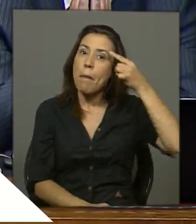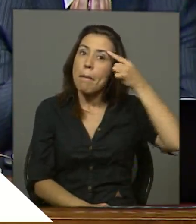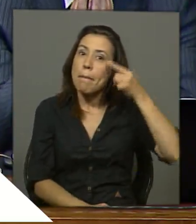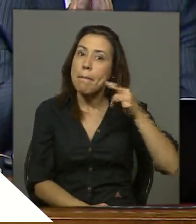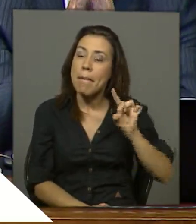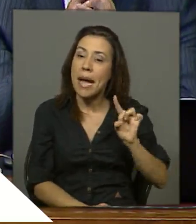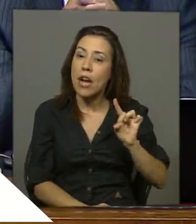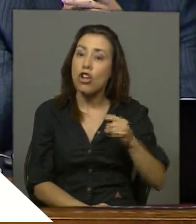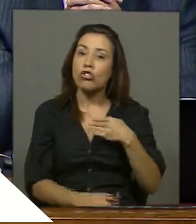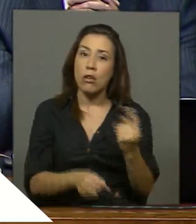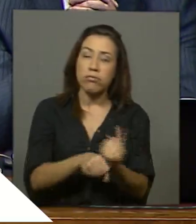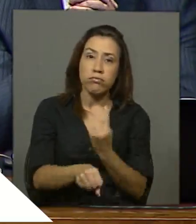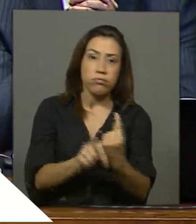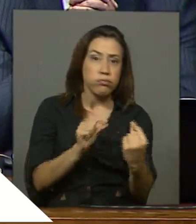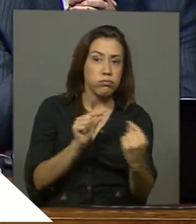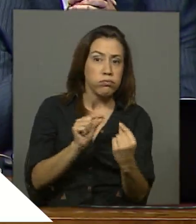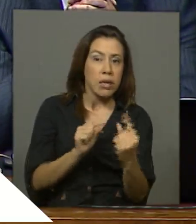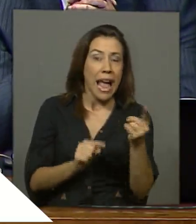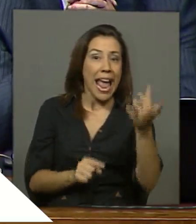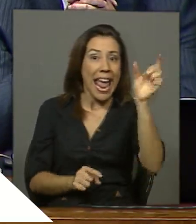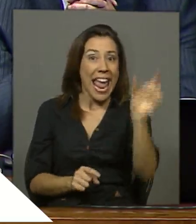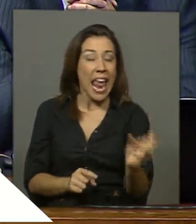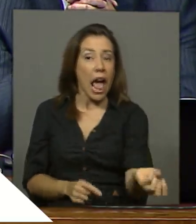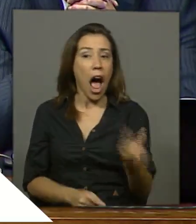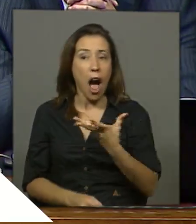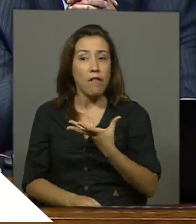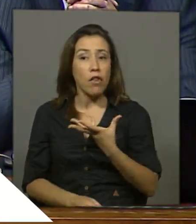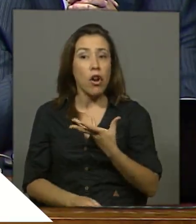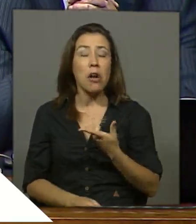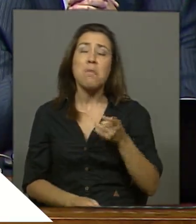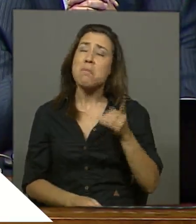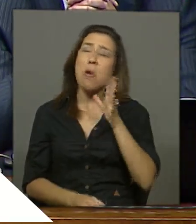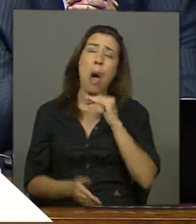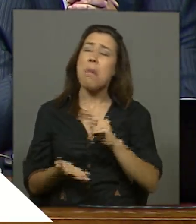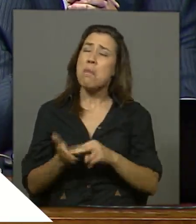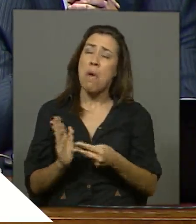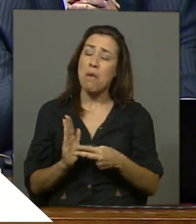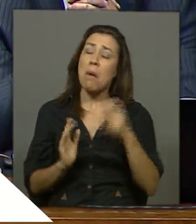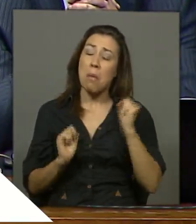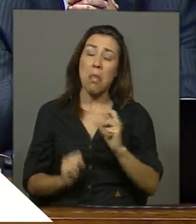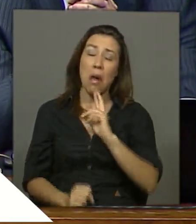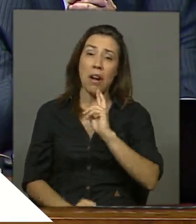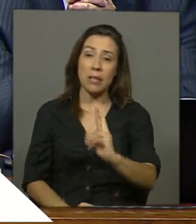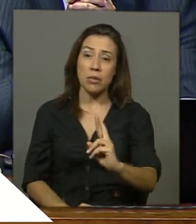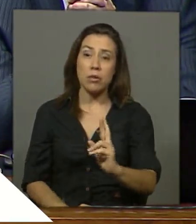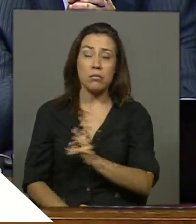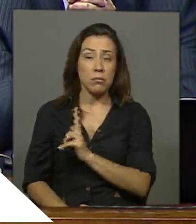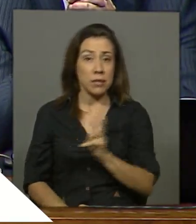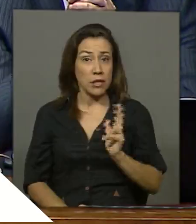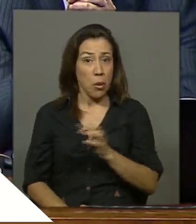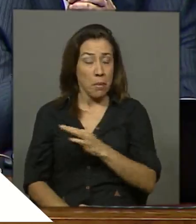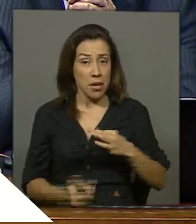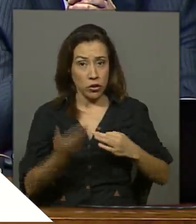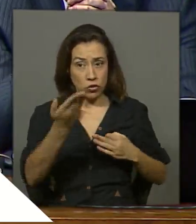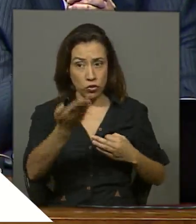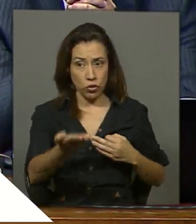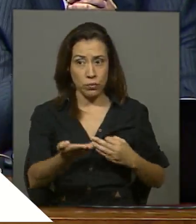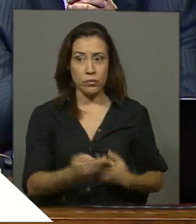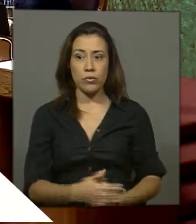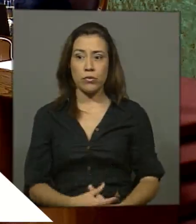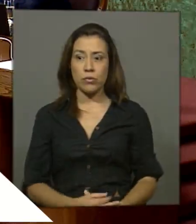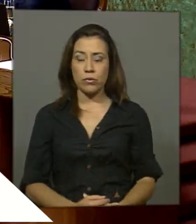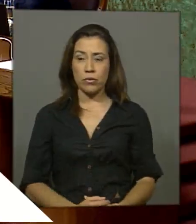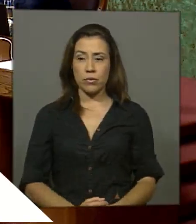lo he conversado con él y me dice que él en principio no tendría mayor inconveniente en hacerlo así que señor ministro Le ofrezco palab